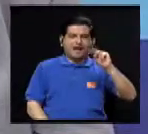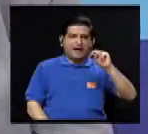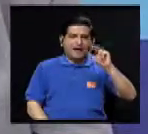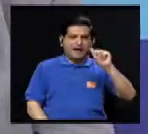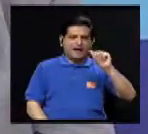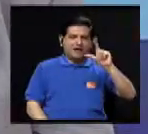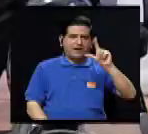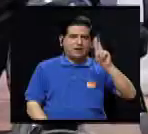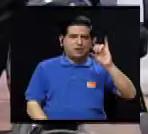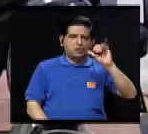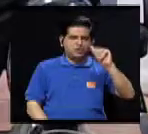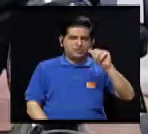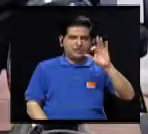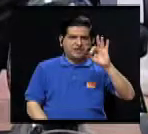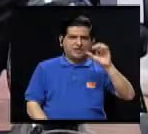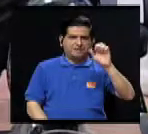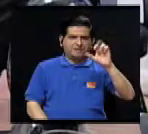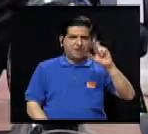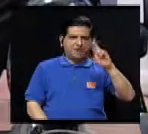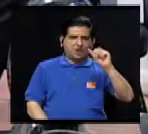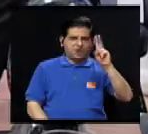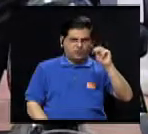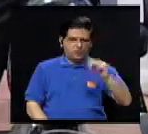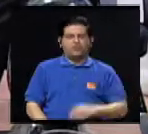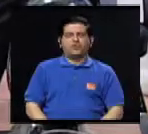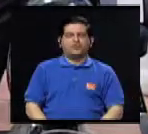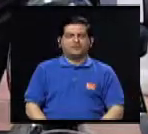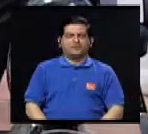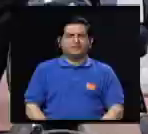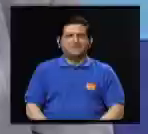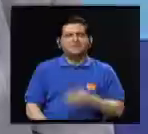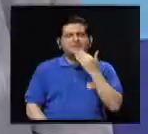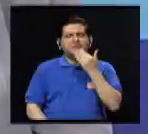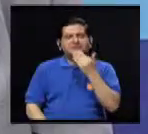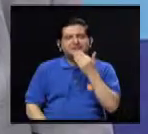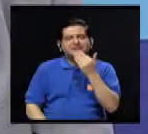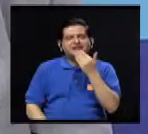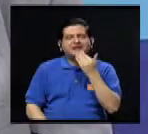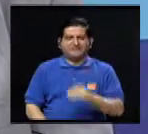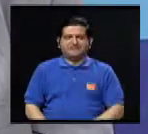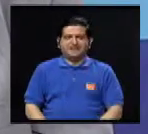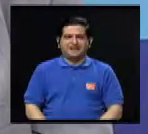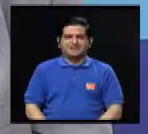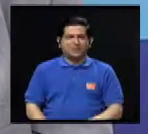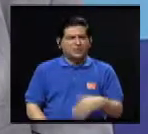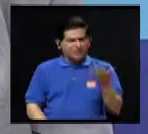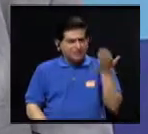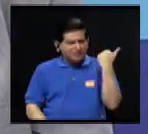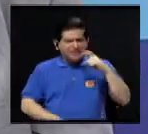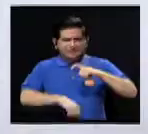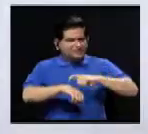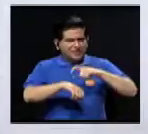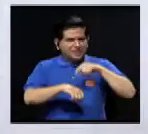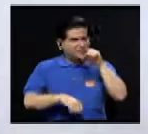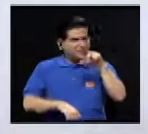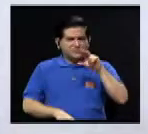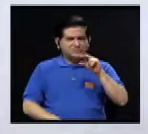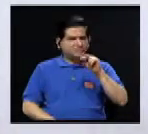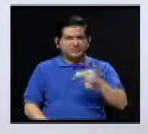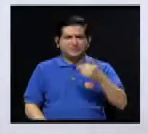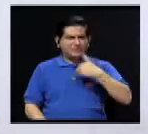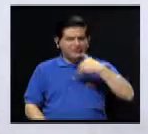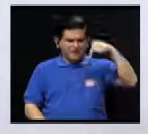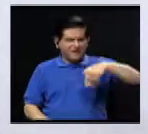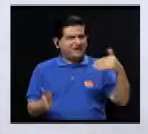Casa. Bienvenida, Ana Lucía. Gracias, Roberto. De nuevo, hace tiempillo ya. Sí, de verdad que sí. No te